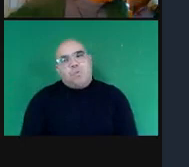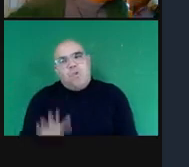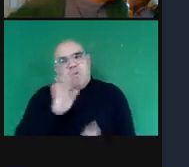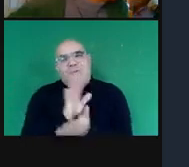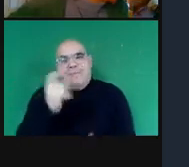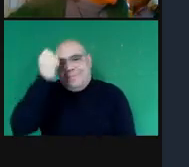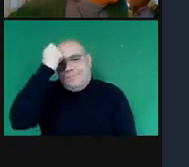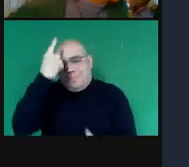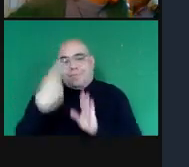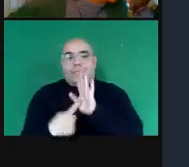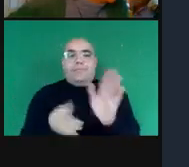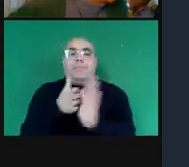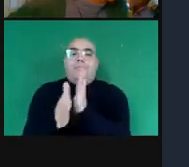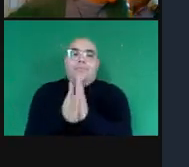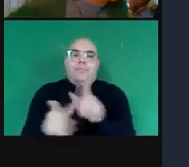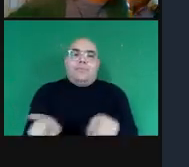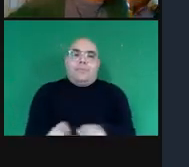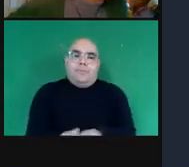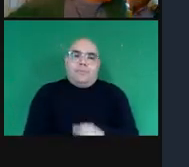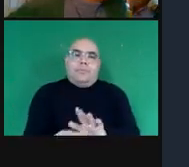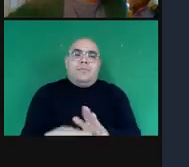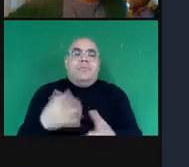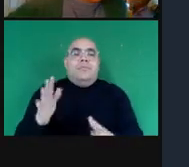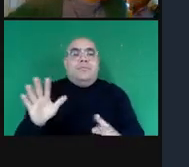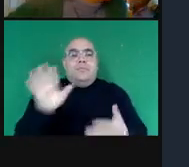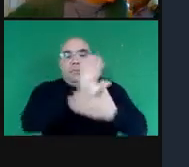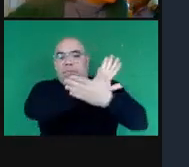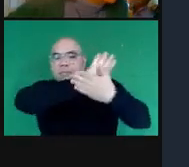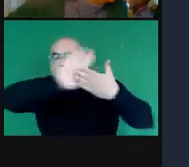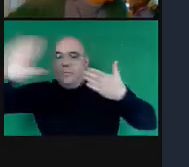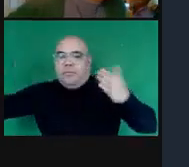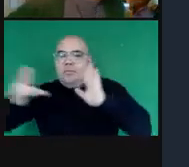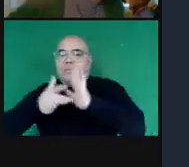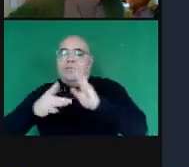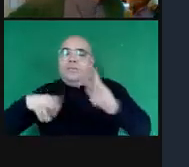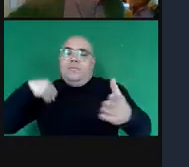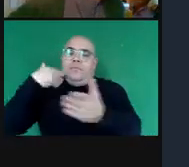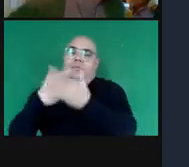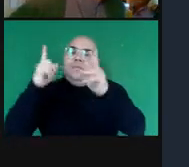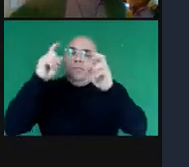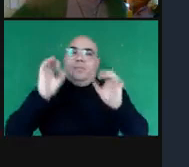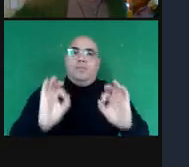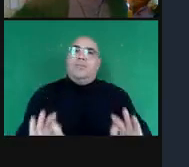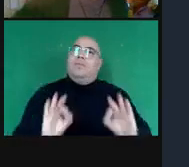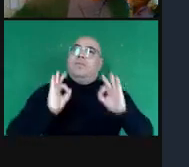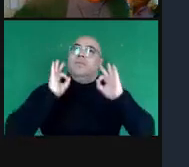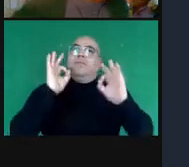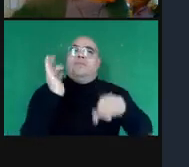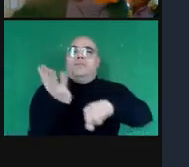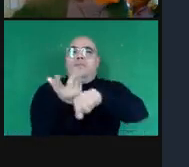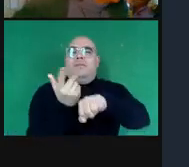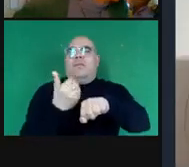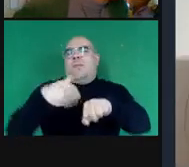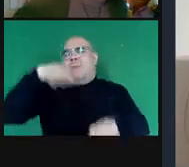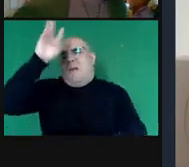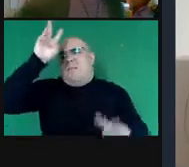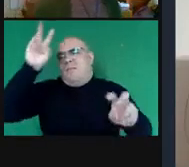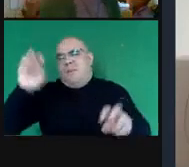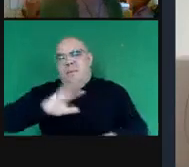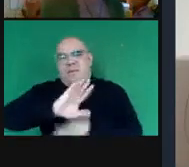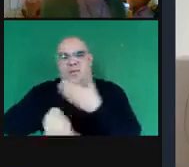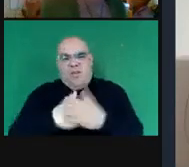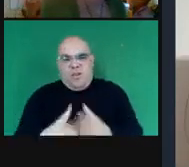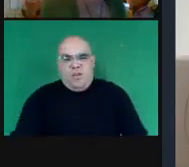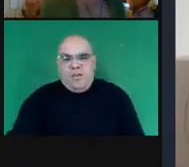en superficies grandes que se caracterizan por su calidad artística y atrapan la vista de todos.